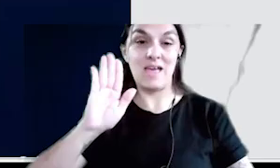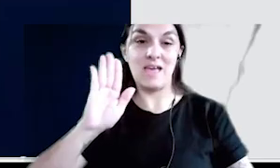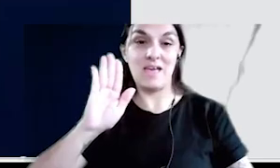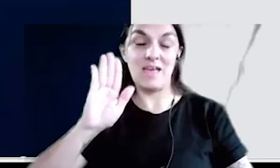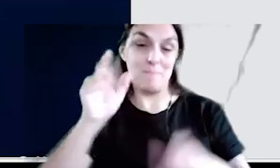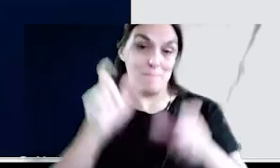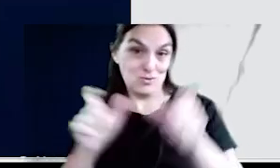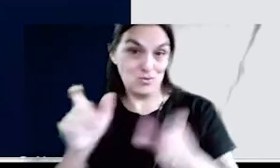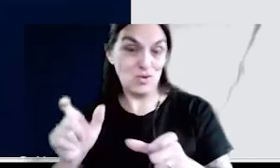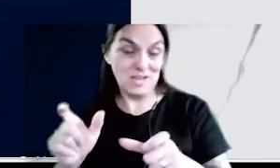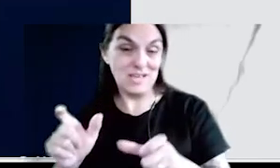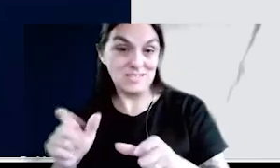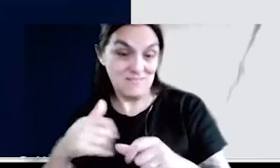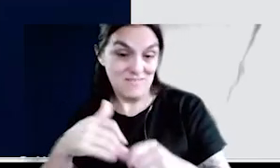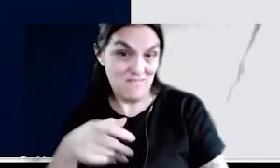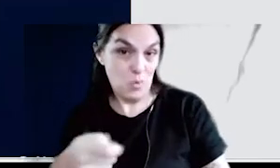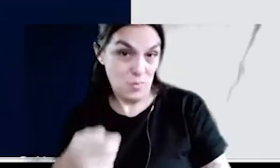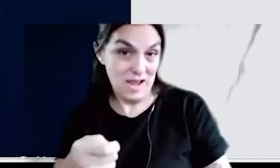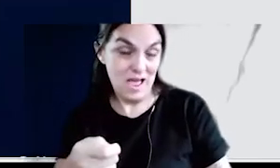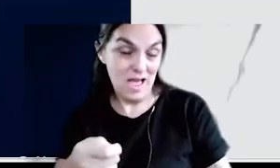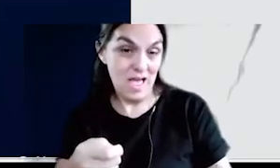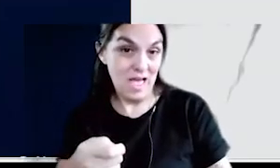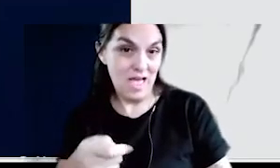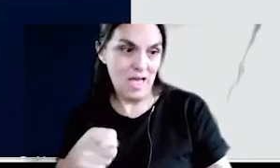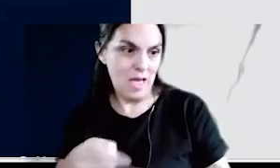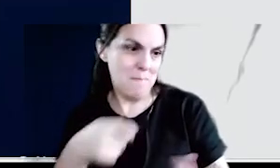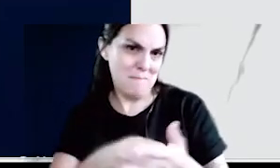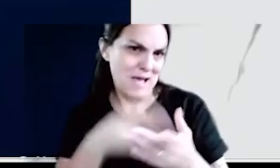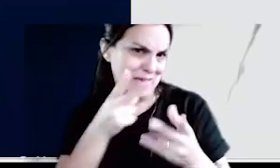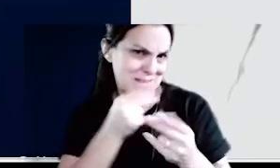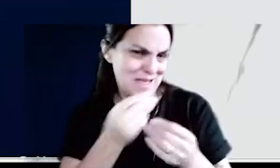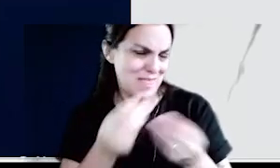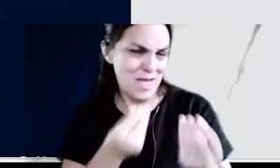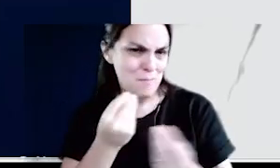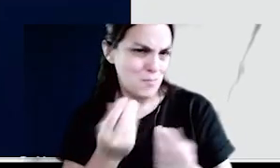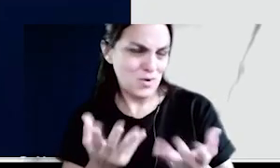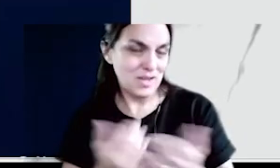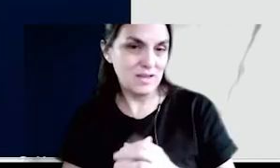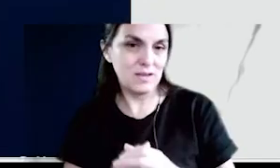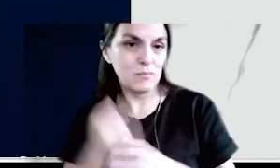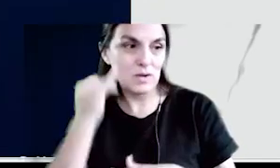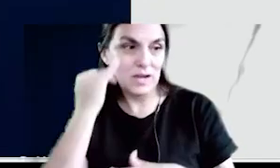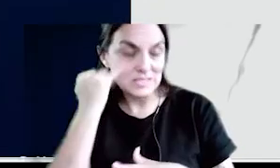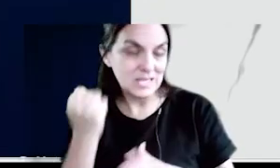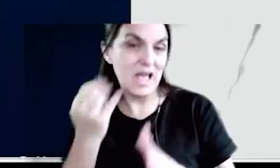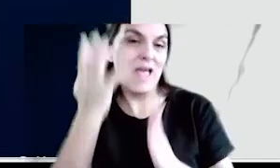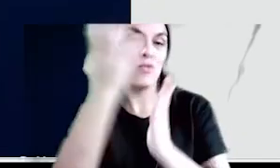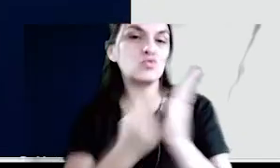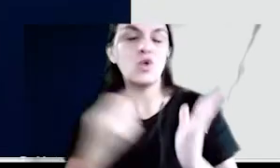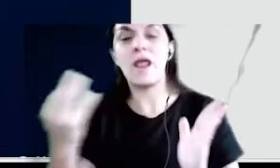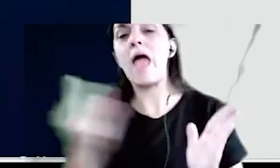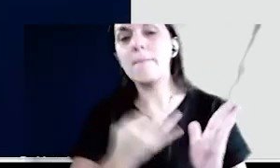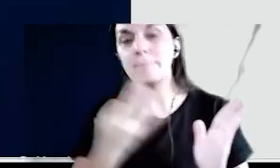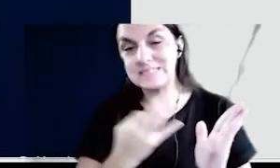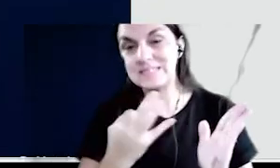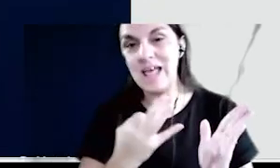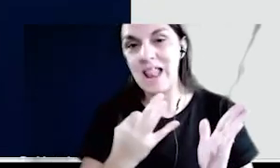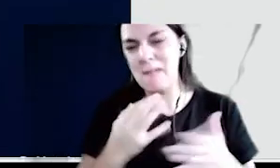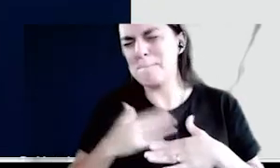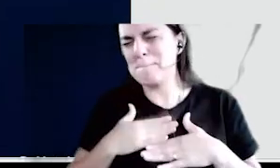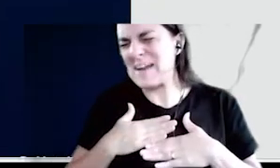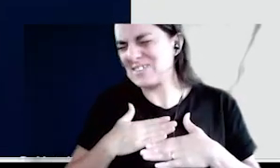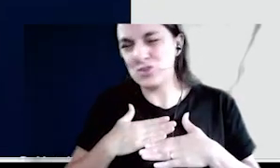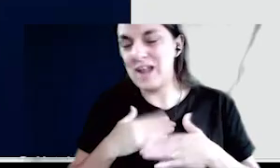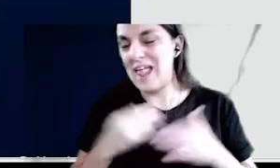la persona que pasa a ser jubilado no va a pagar porque hay una deducción especial incrementada